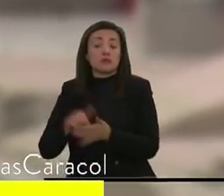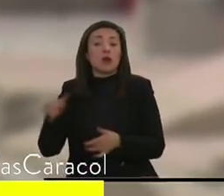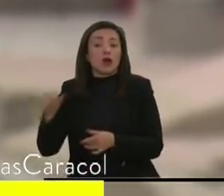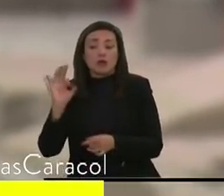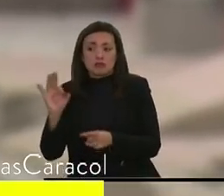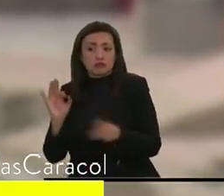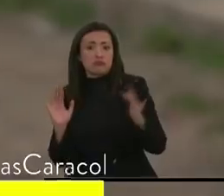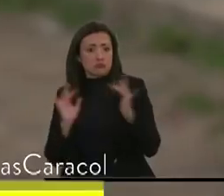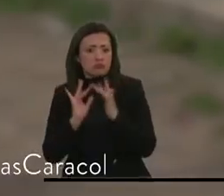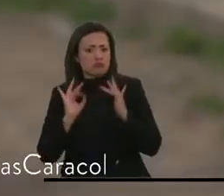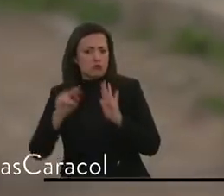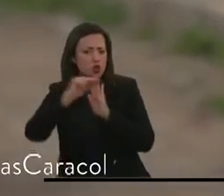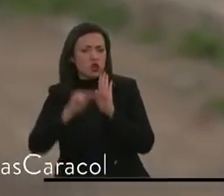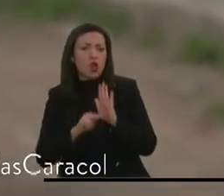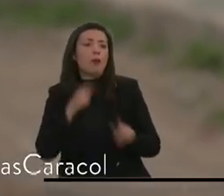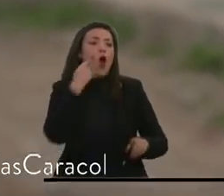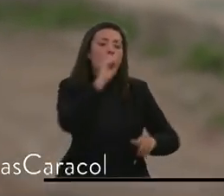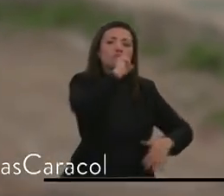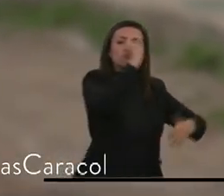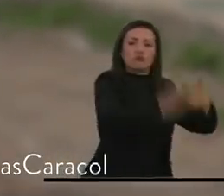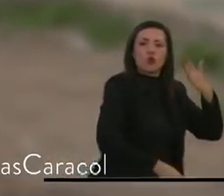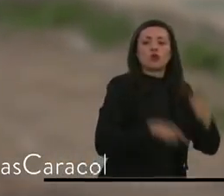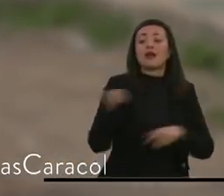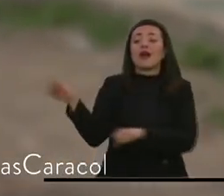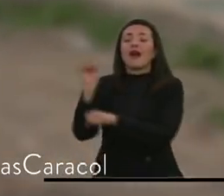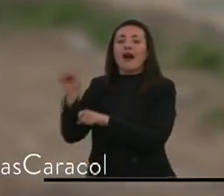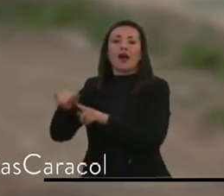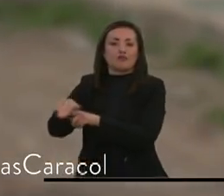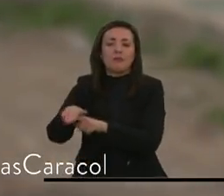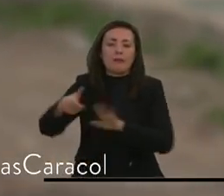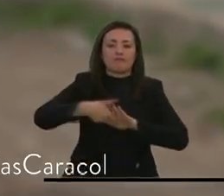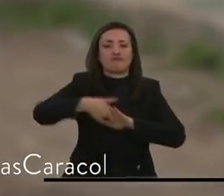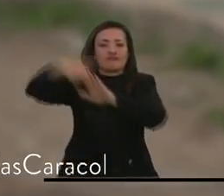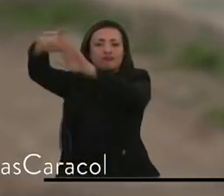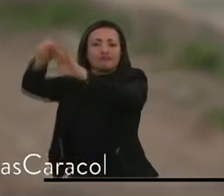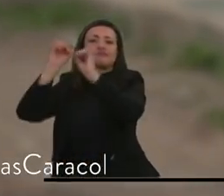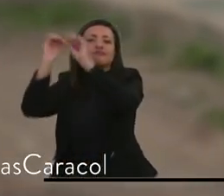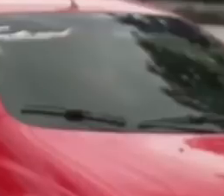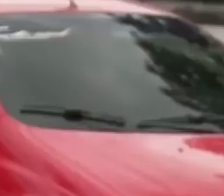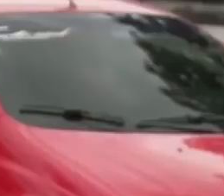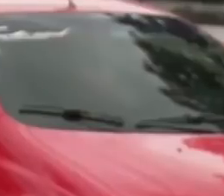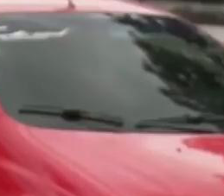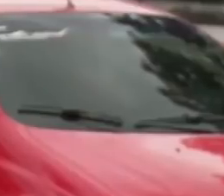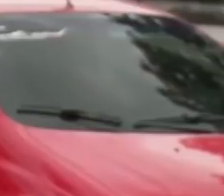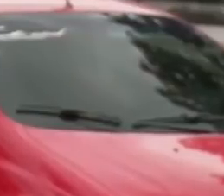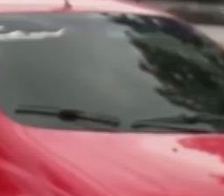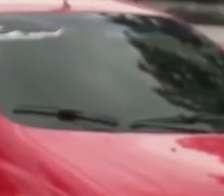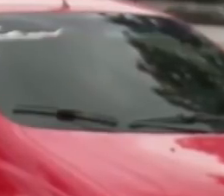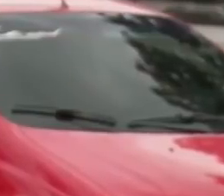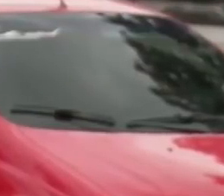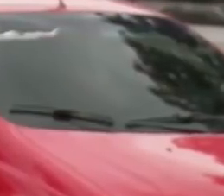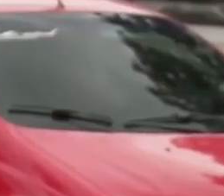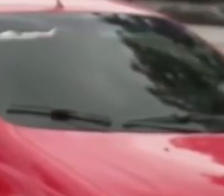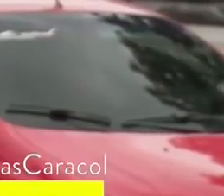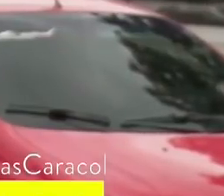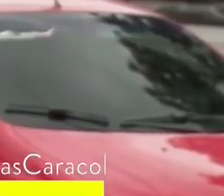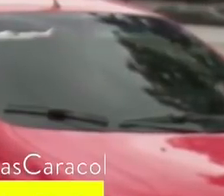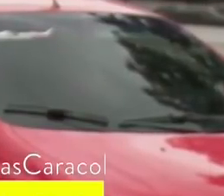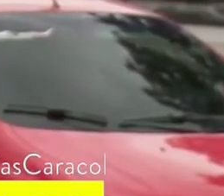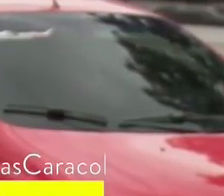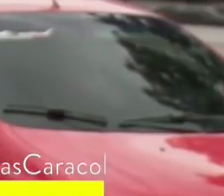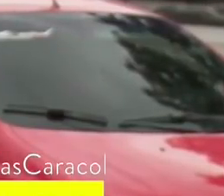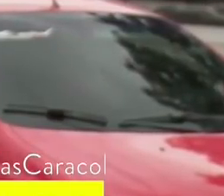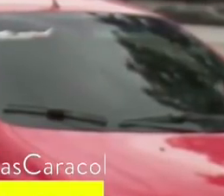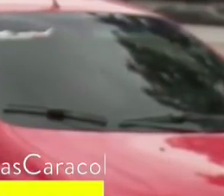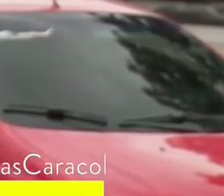a las normas, el hombre fue sancionado y su vehículo inmovilizado y llevado a los patios. Aquí lo importante por parte de las autoridades, o lo que dicen ellos, es que